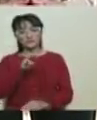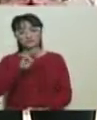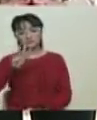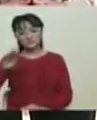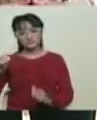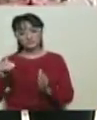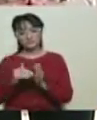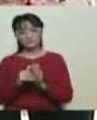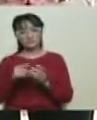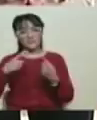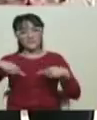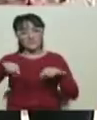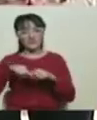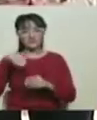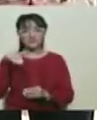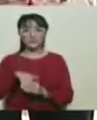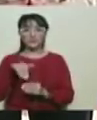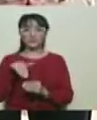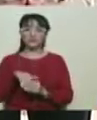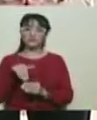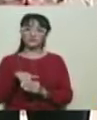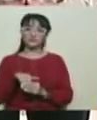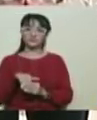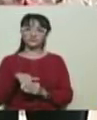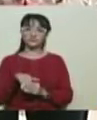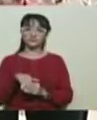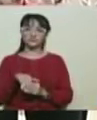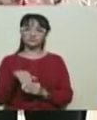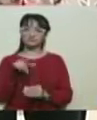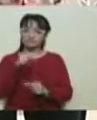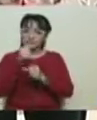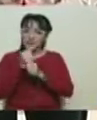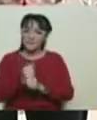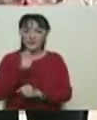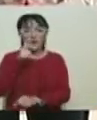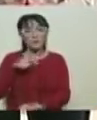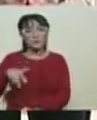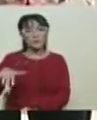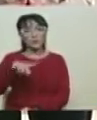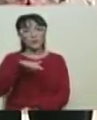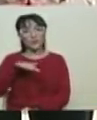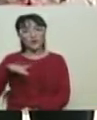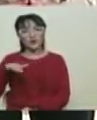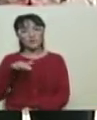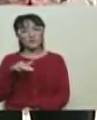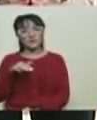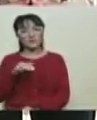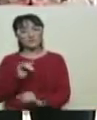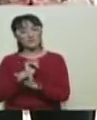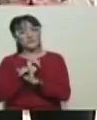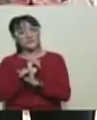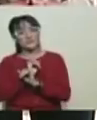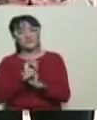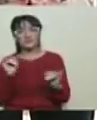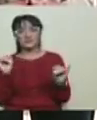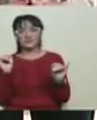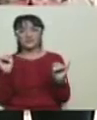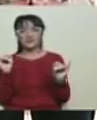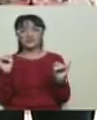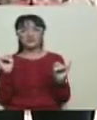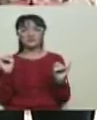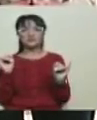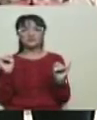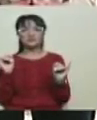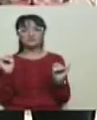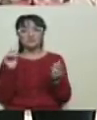34.000 mesas de votación. Ahí esperan a nuestro pueblo para cerrar con un